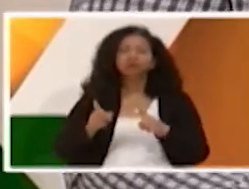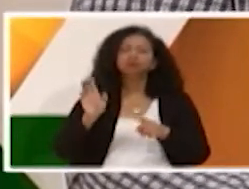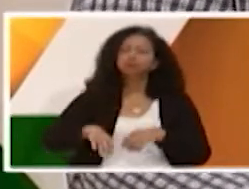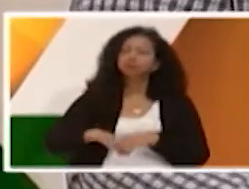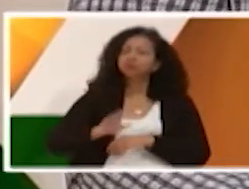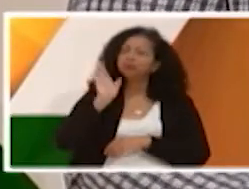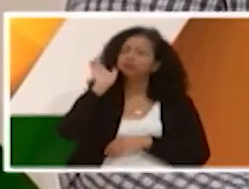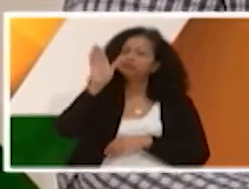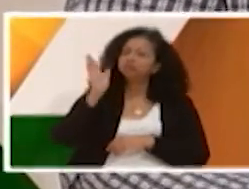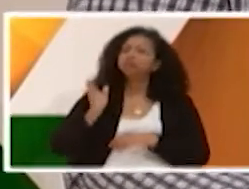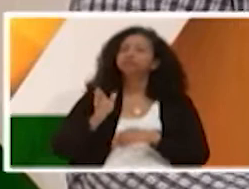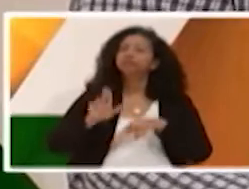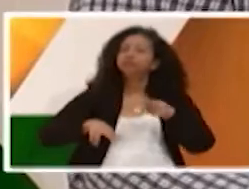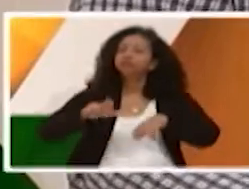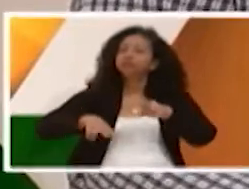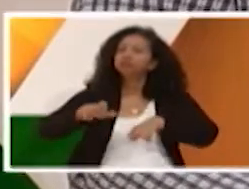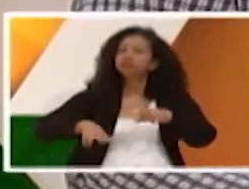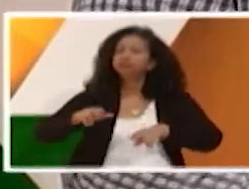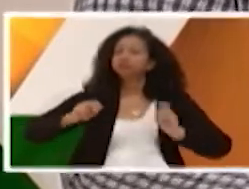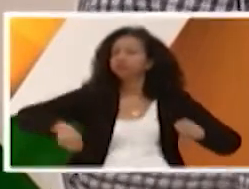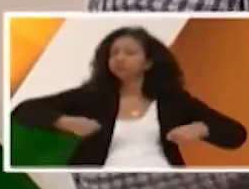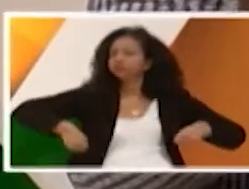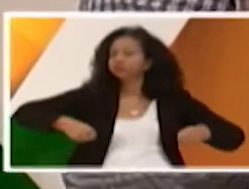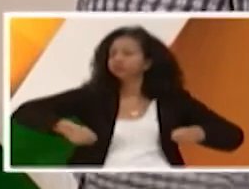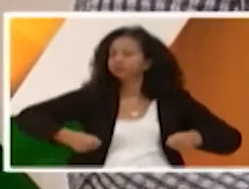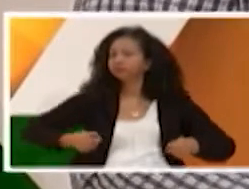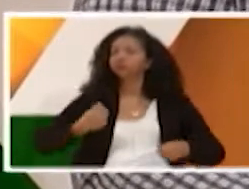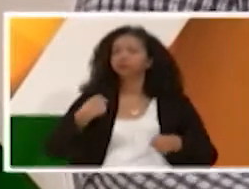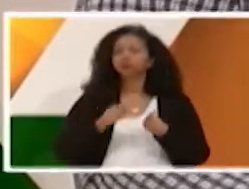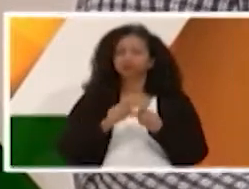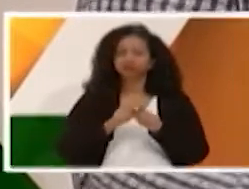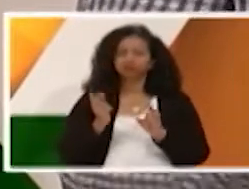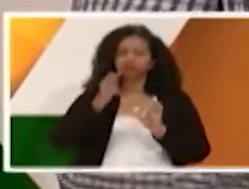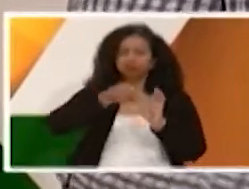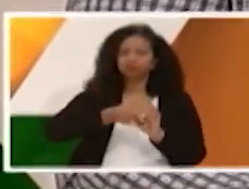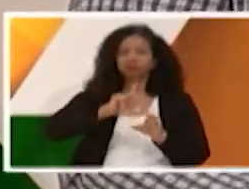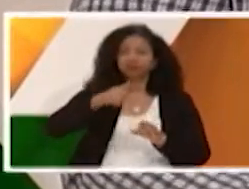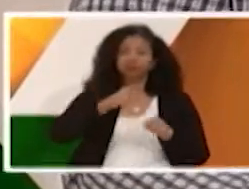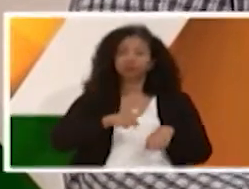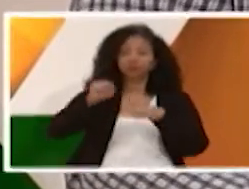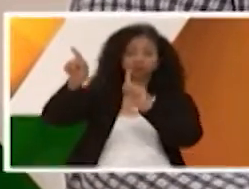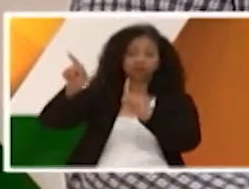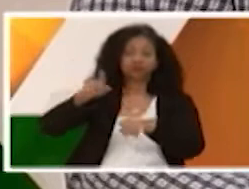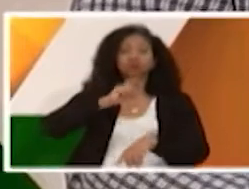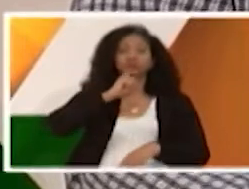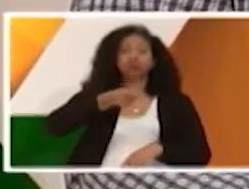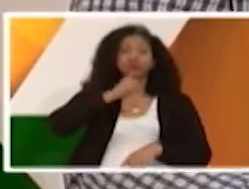baloncesto y atletismo. Y luego ahí entonces me trasladé a Boca Chica, pues yo vivo en Boca Chica.